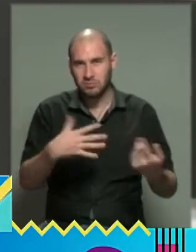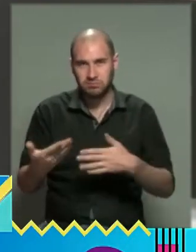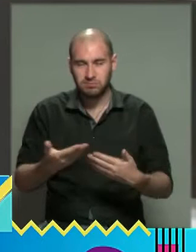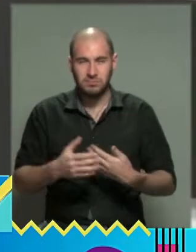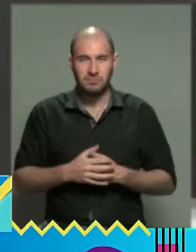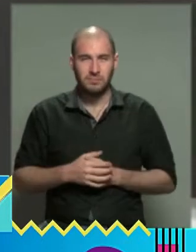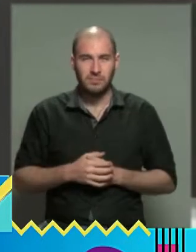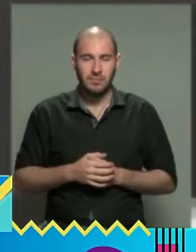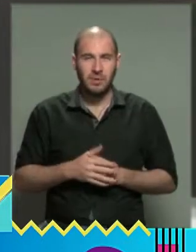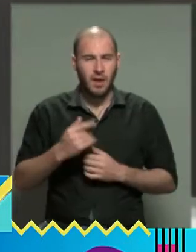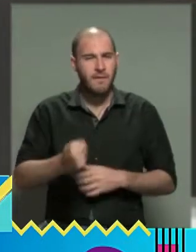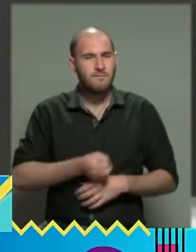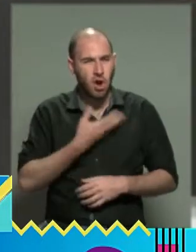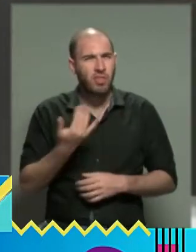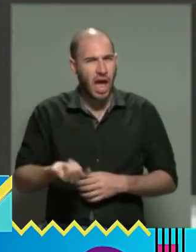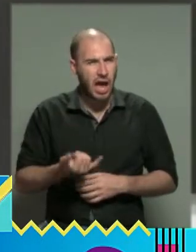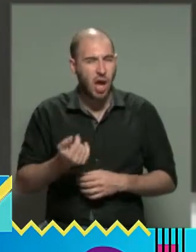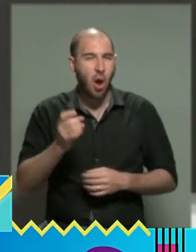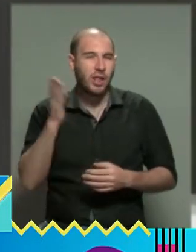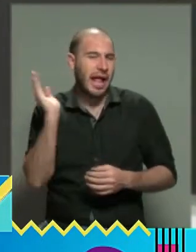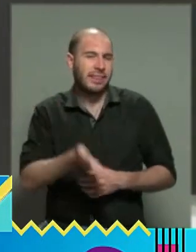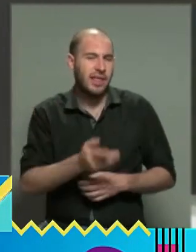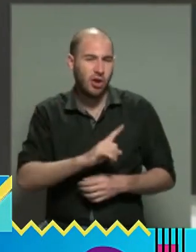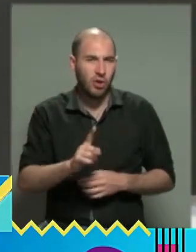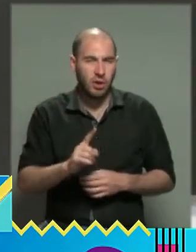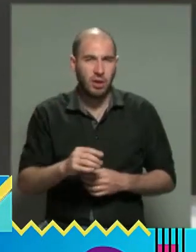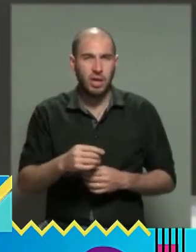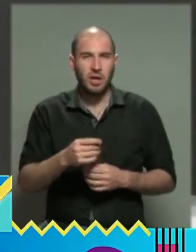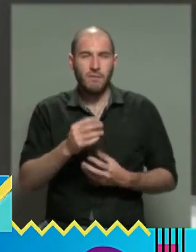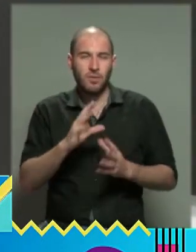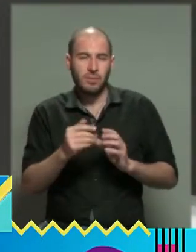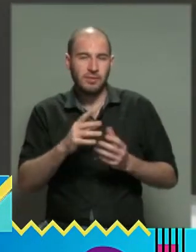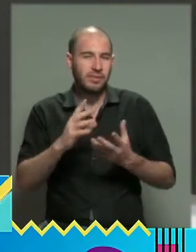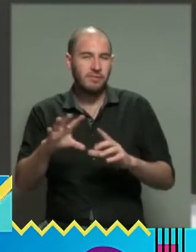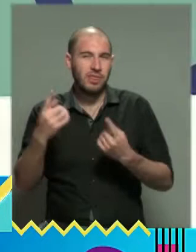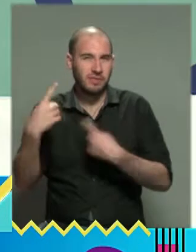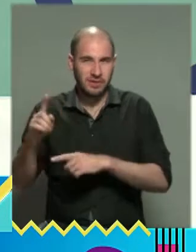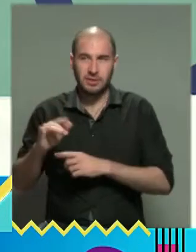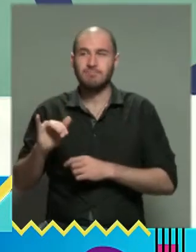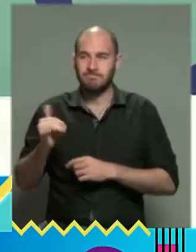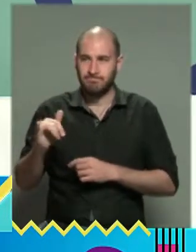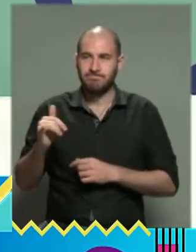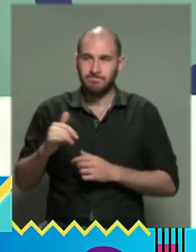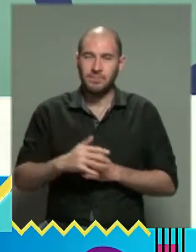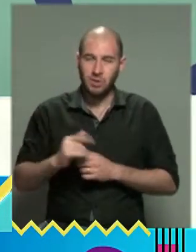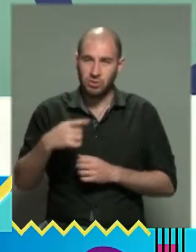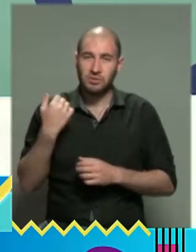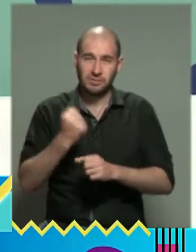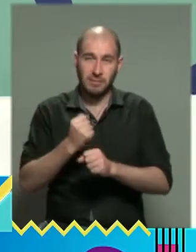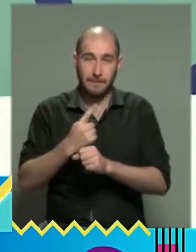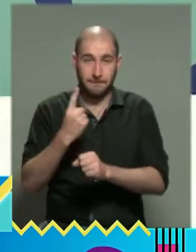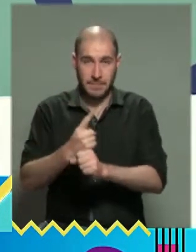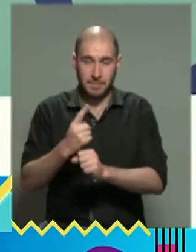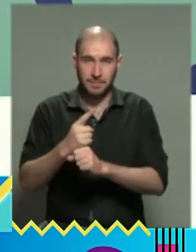consecuencias. ¿Está la voluntad de que no sea el castigo la forma, sino de otra manera? Sí. Estamos trabajando,